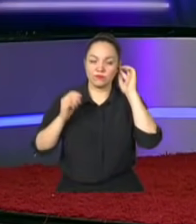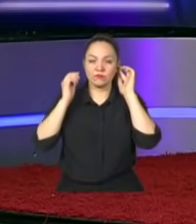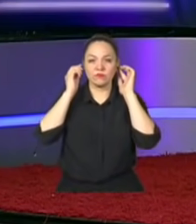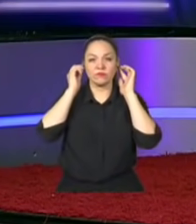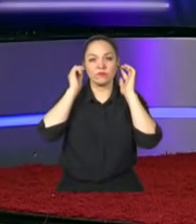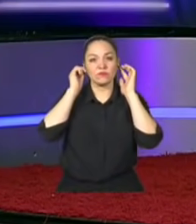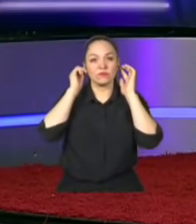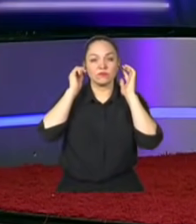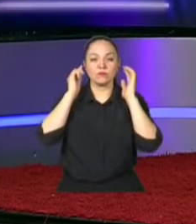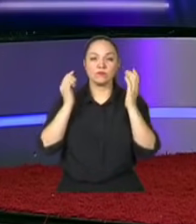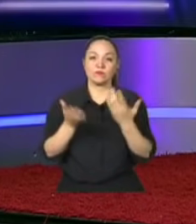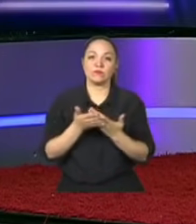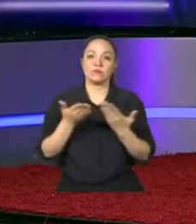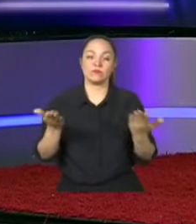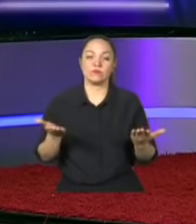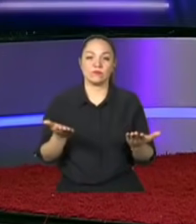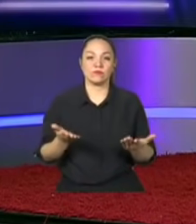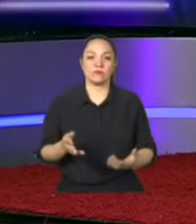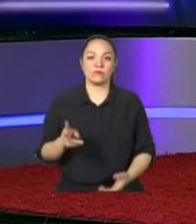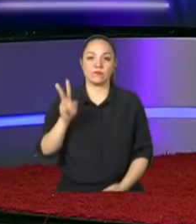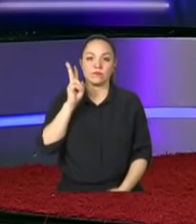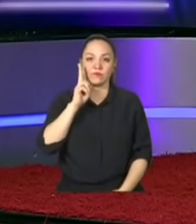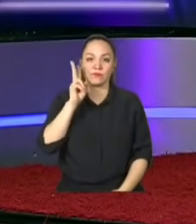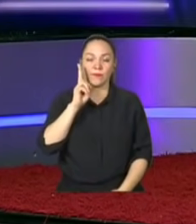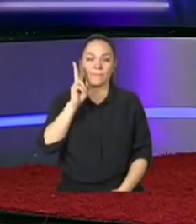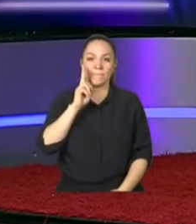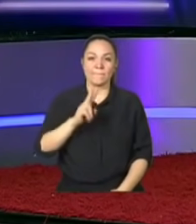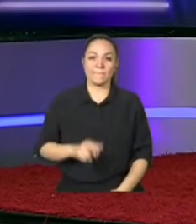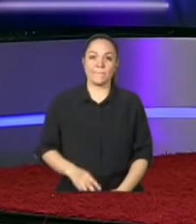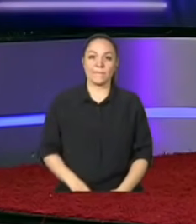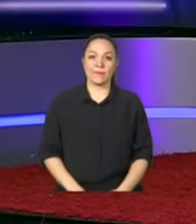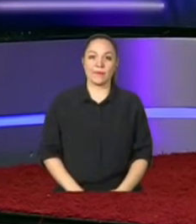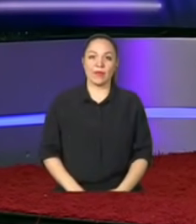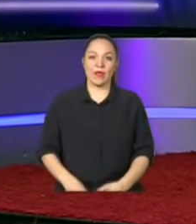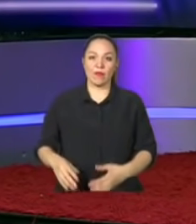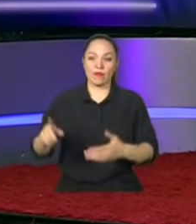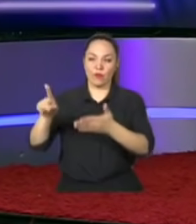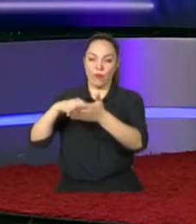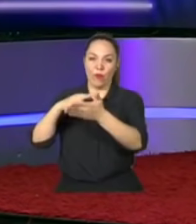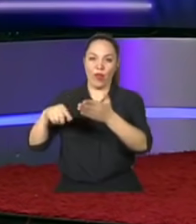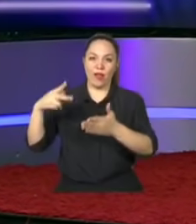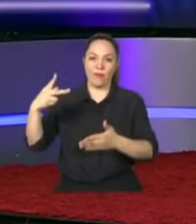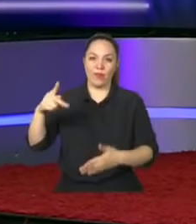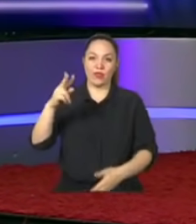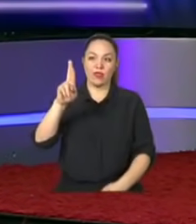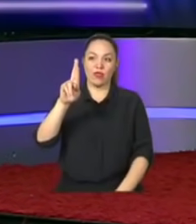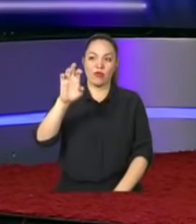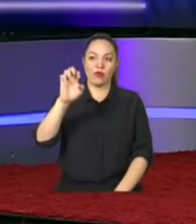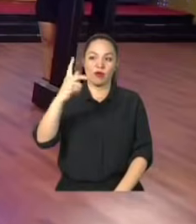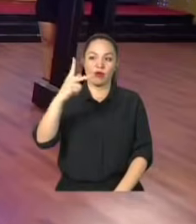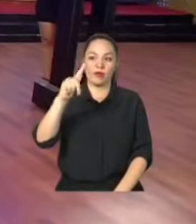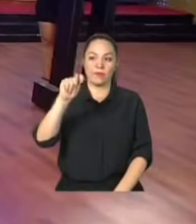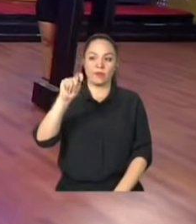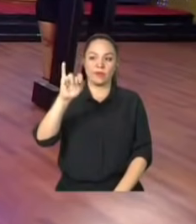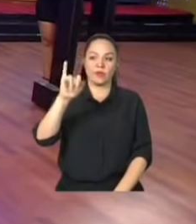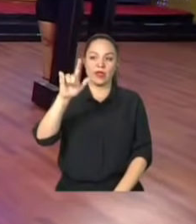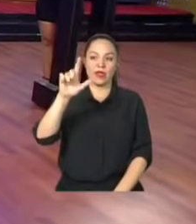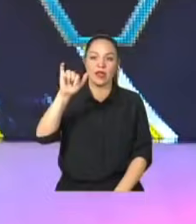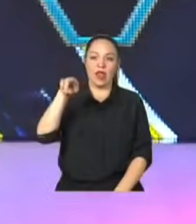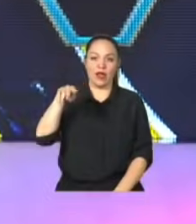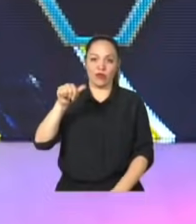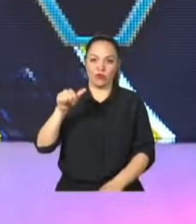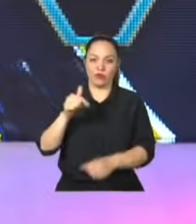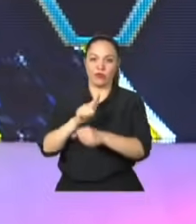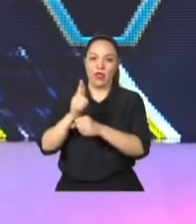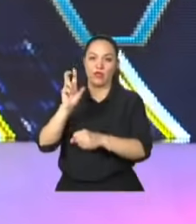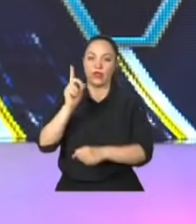candidatos. Estoy con el partido reptiliano, Eugenio Torres. Licenciado, 30 segundos. ¿Para qué,